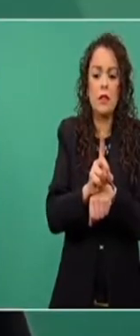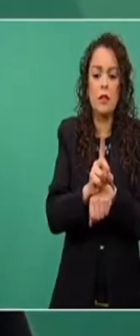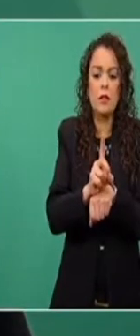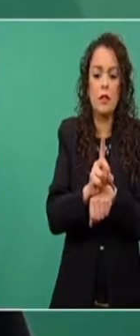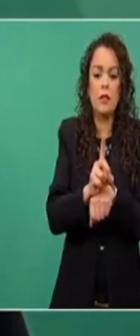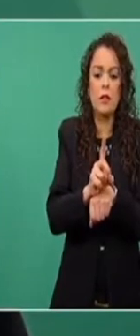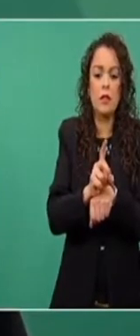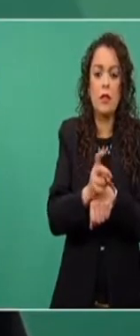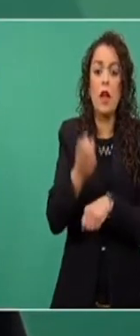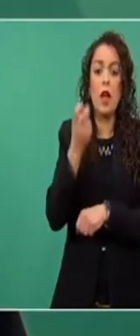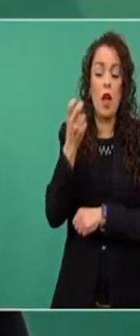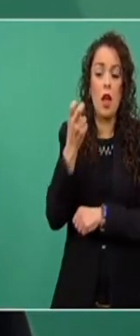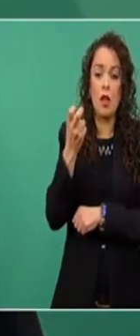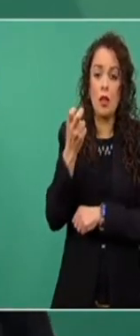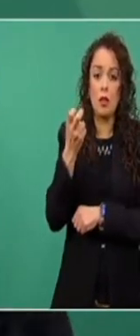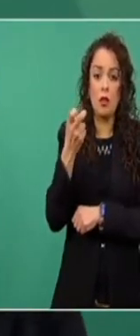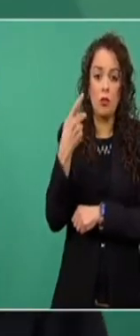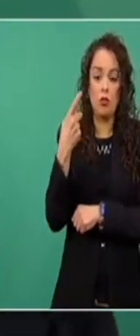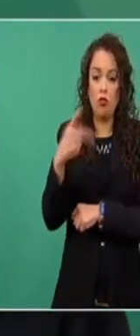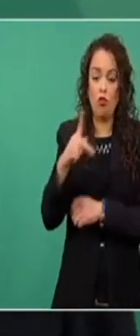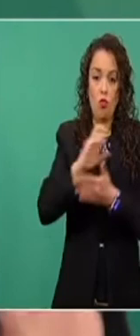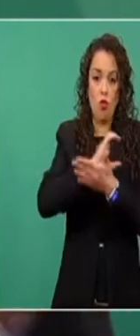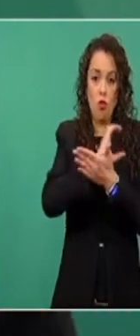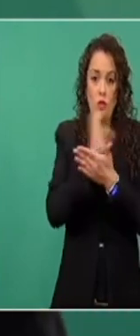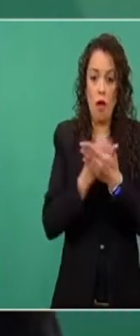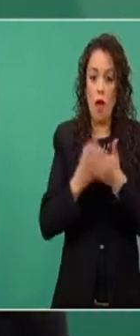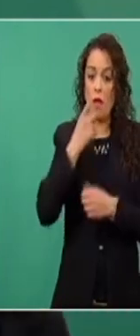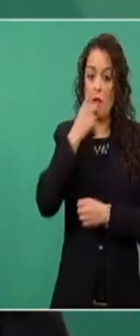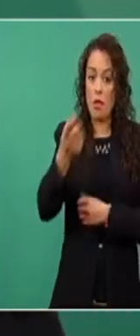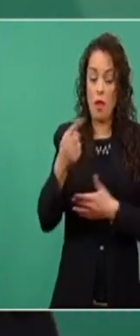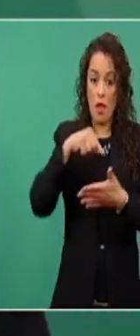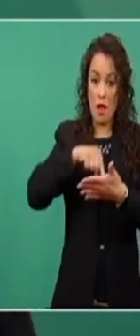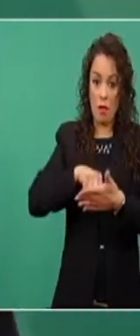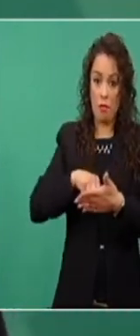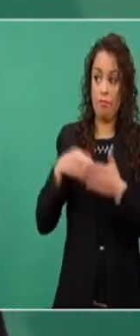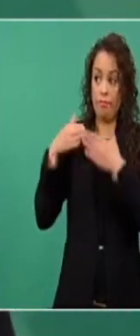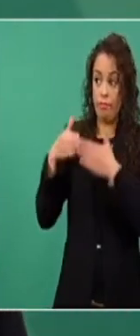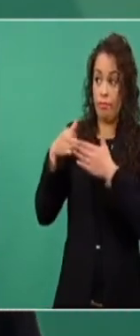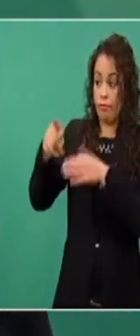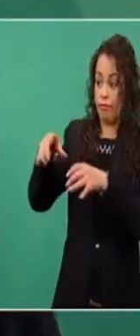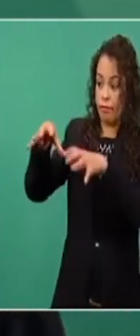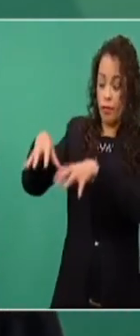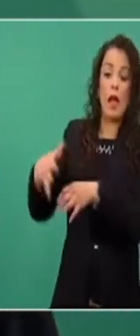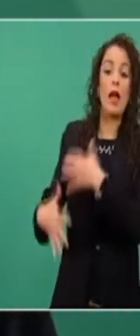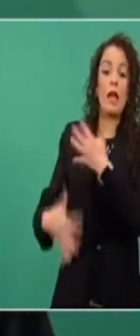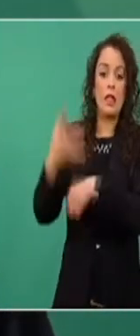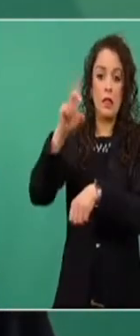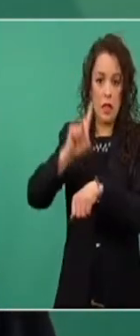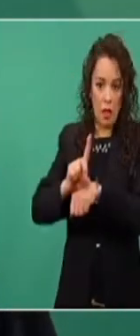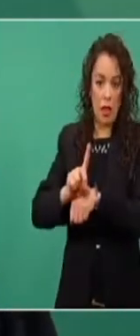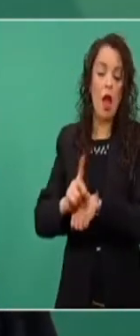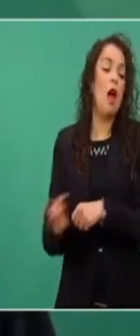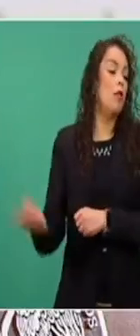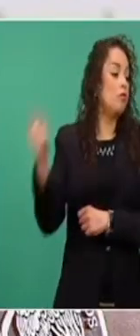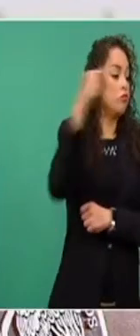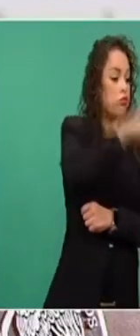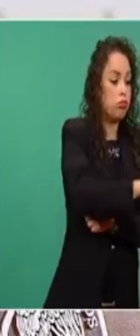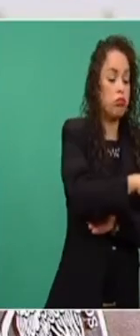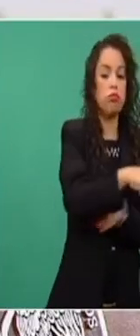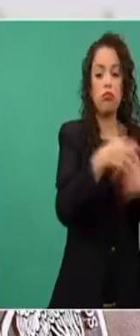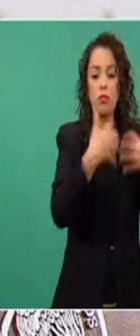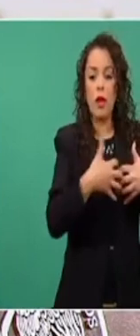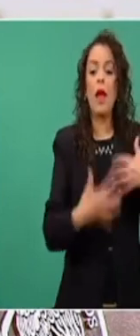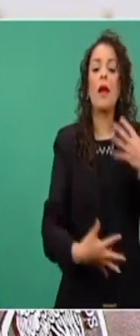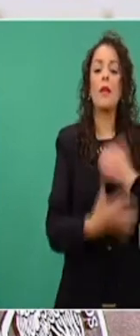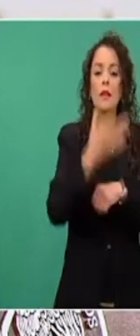su régimen de trabajo contractual, 15 días arriba, 15 días abajo, pero de ninguna manera excediéndose